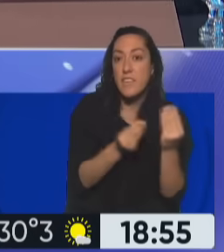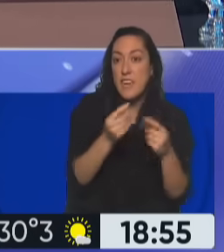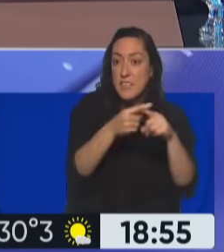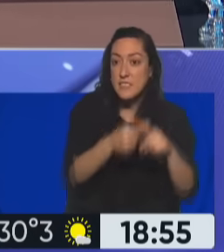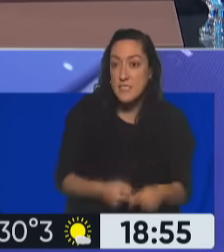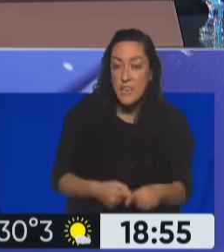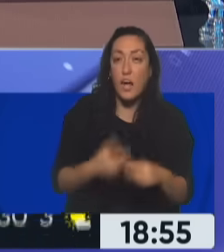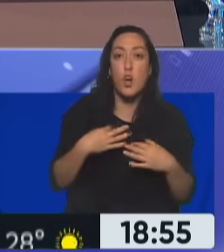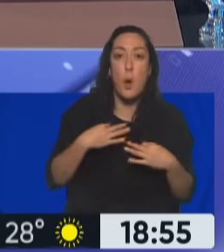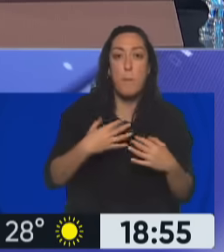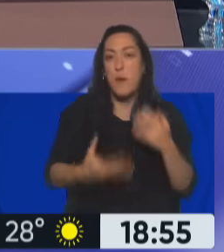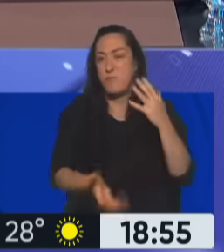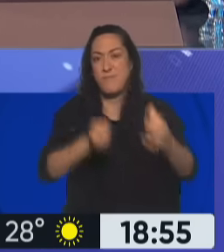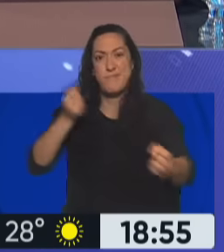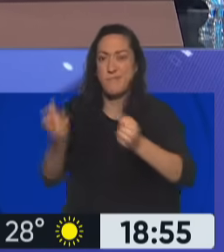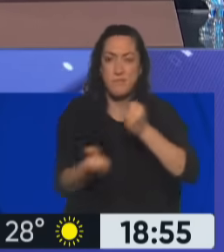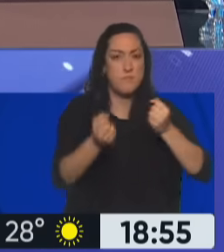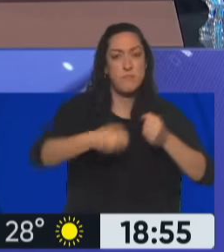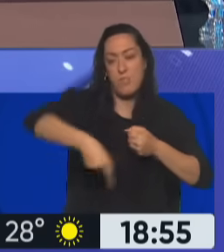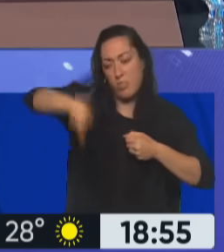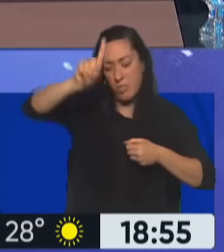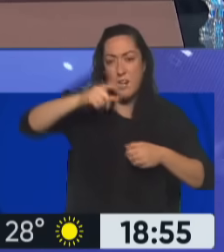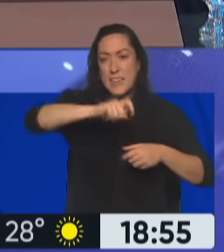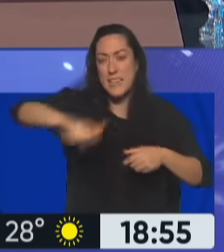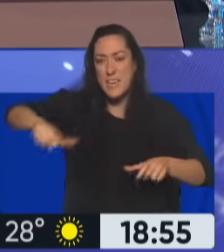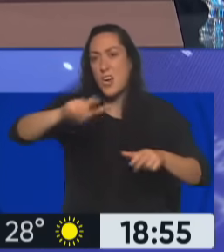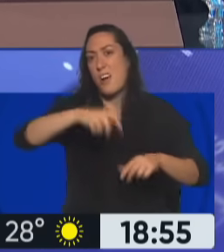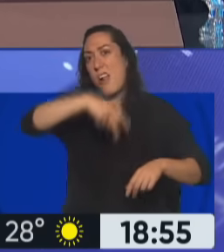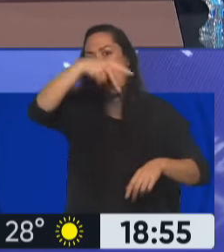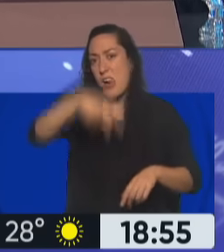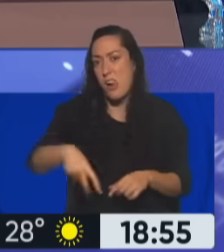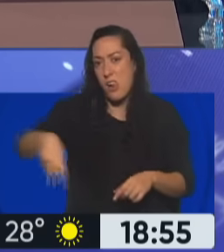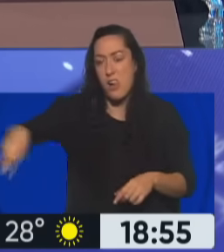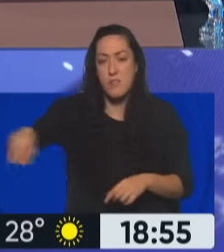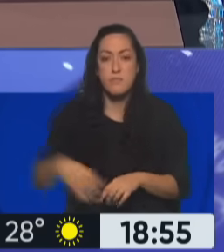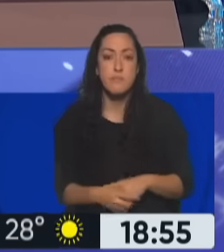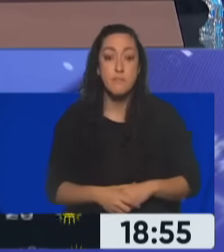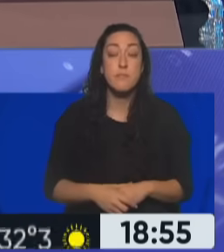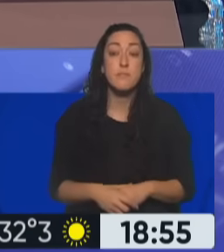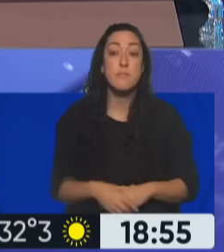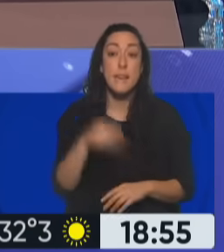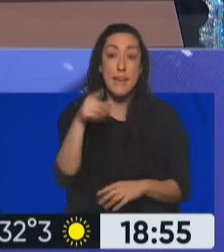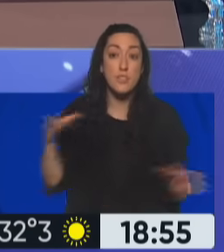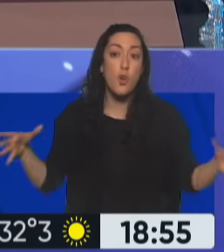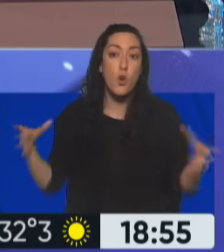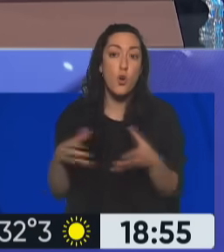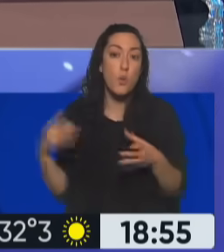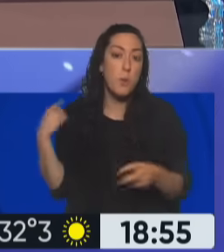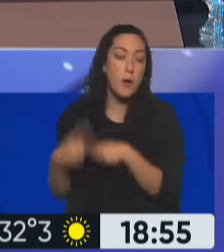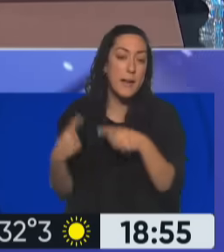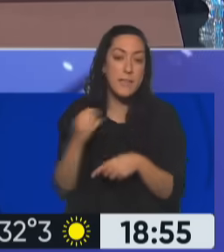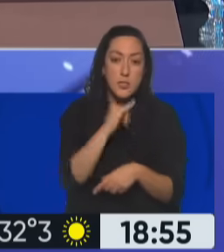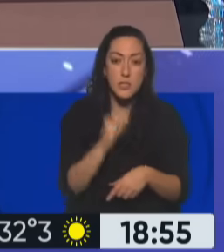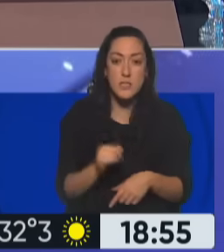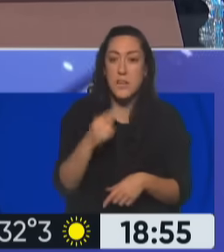lo desnudan y lo arrojan a un río, ¿no? Delante de cientos de manifestantes. también era la generación Z, más allá de que después vayan a decir,